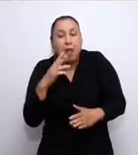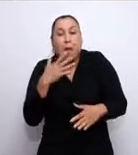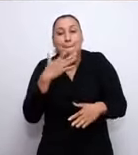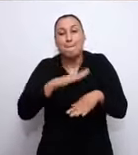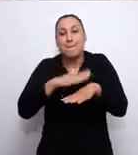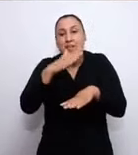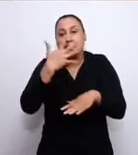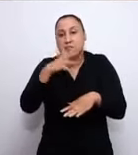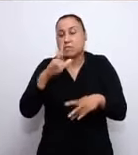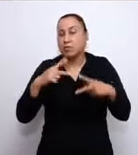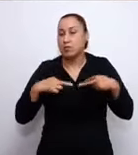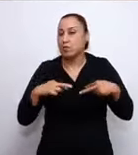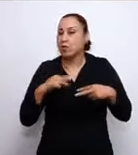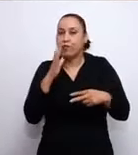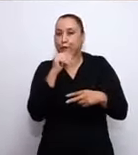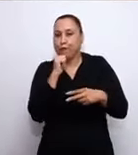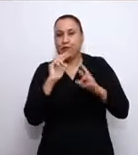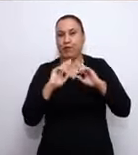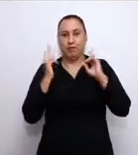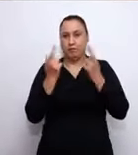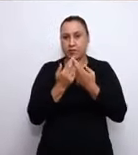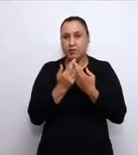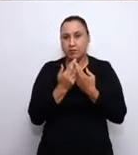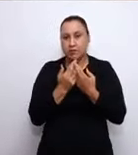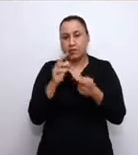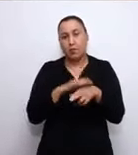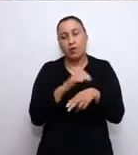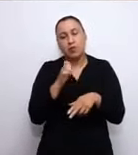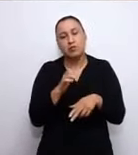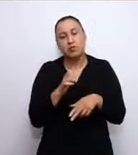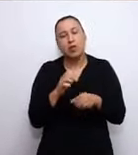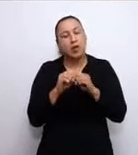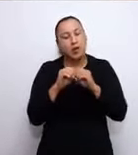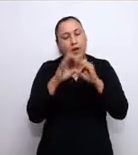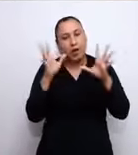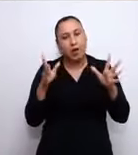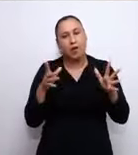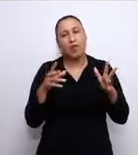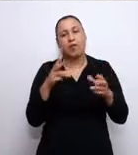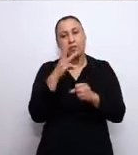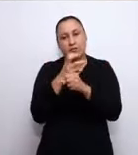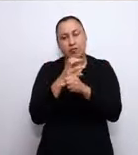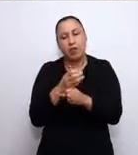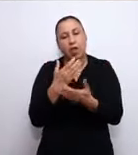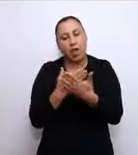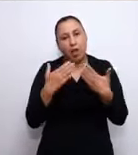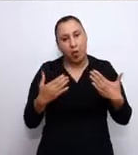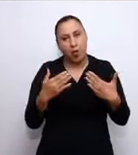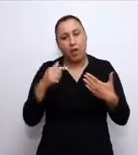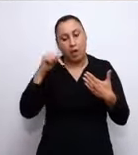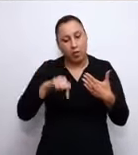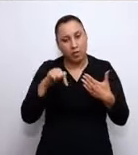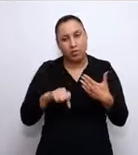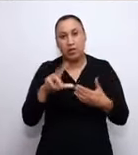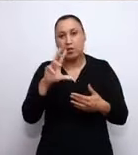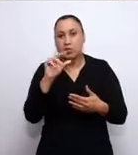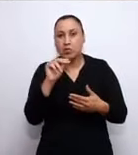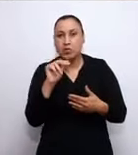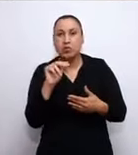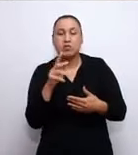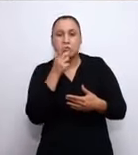impliquen la presencia de más de 10 personas y en el tercer punto quiero dejarlo muy claro en este momento